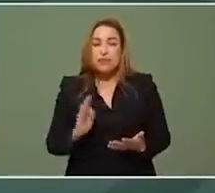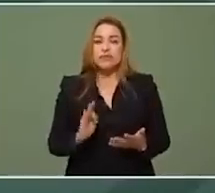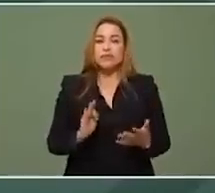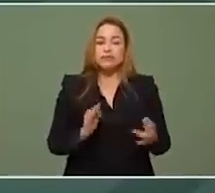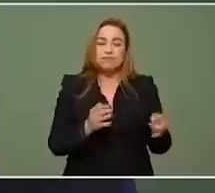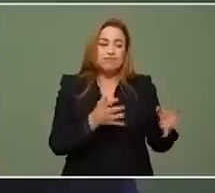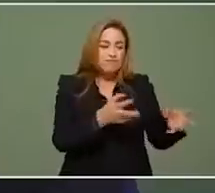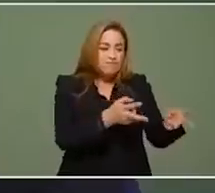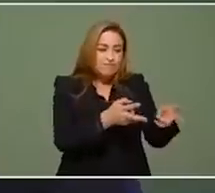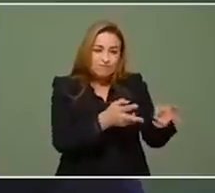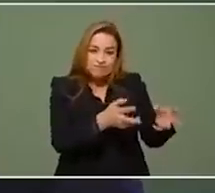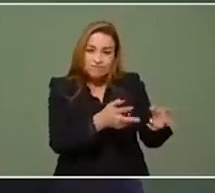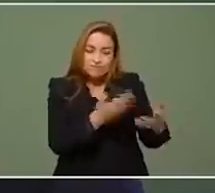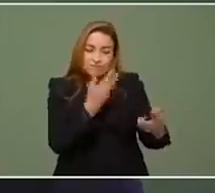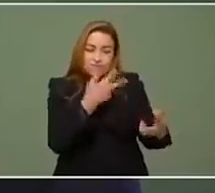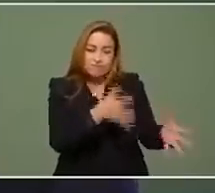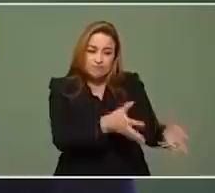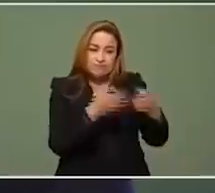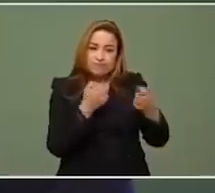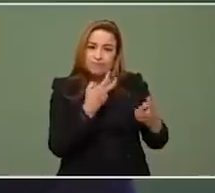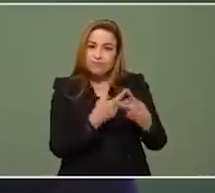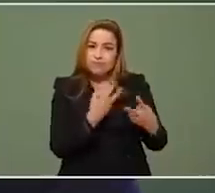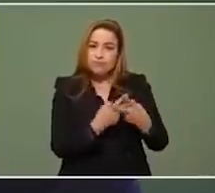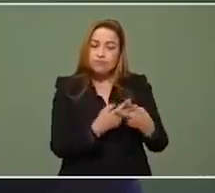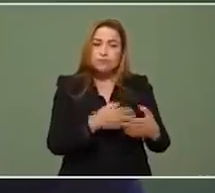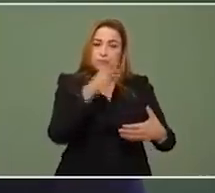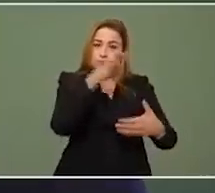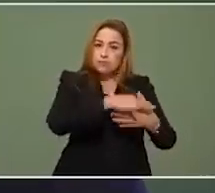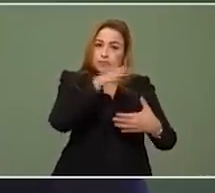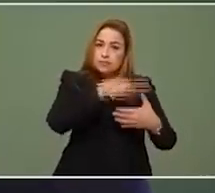el que se pueda